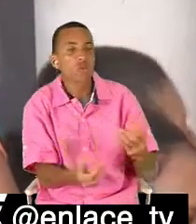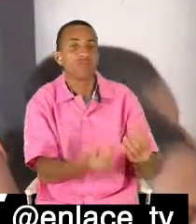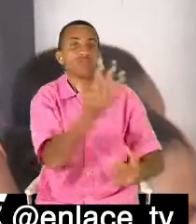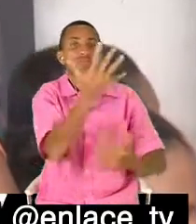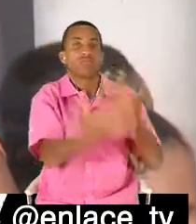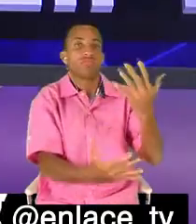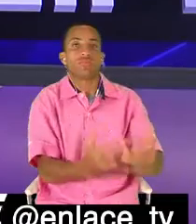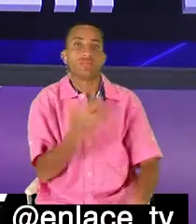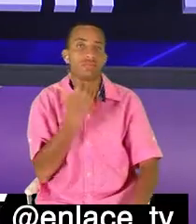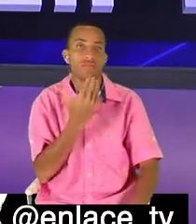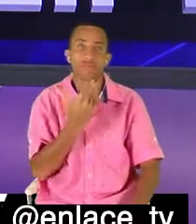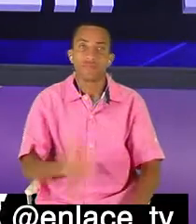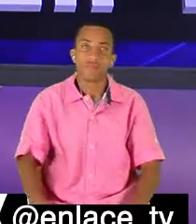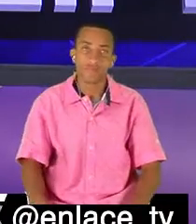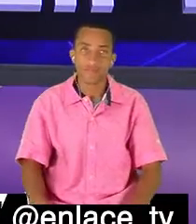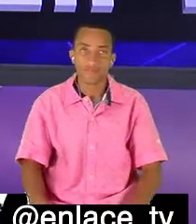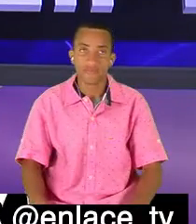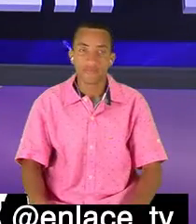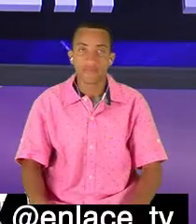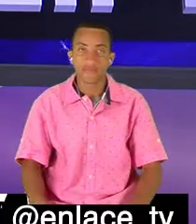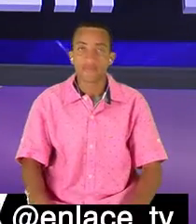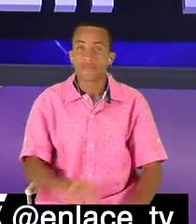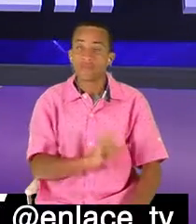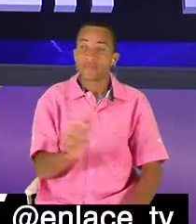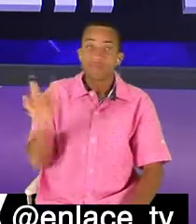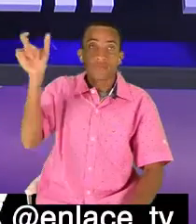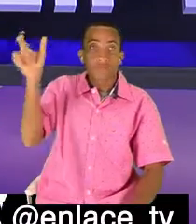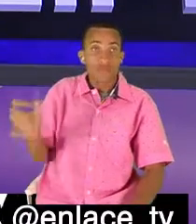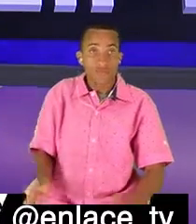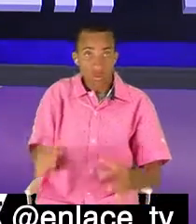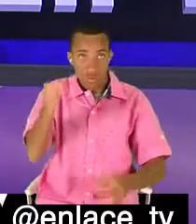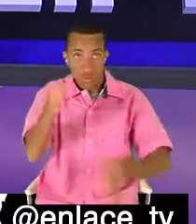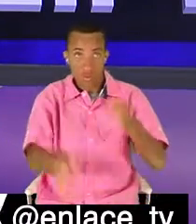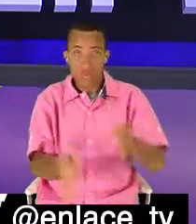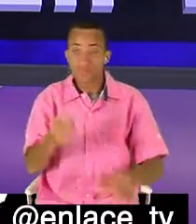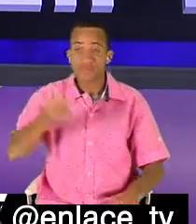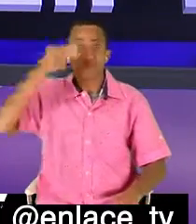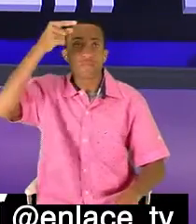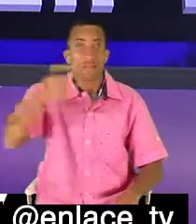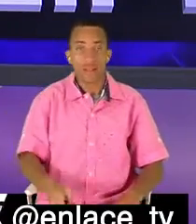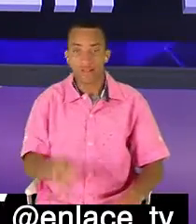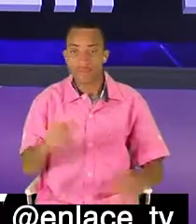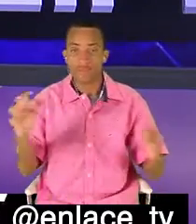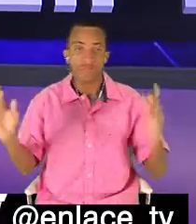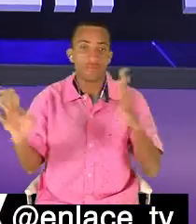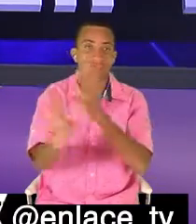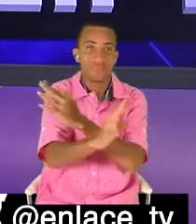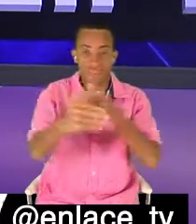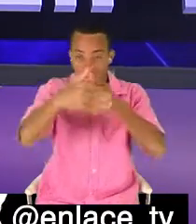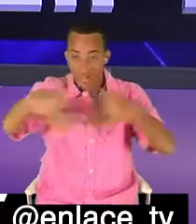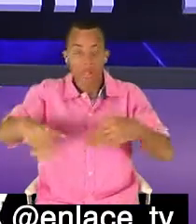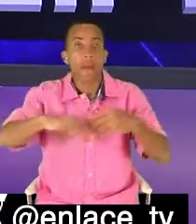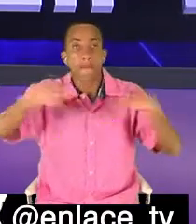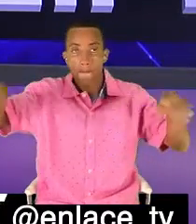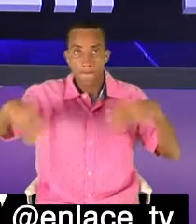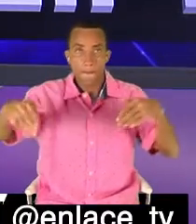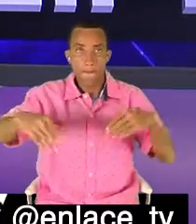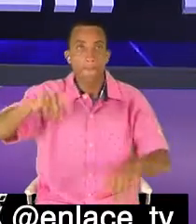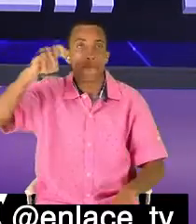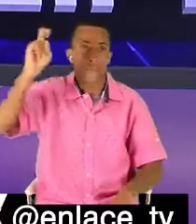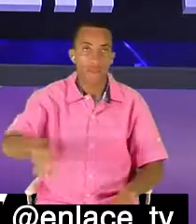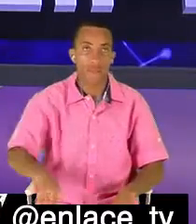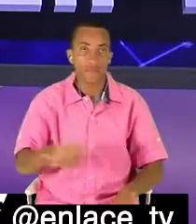casa. Y un juez que ordena la recuperación del espacio público en Barranca Bermeja recorrió la calle 50 y 52 para